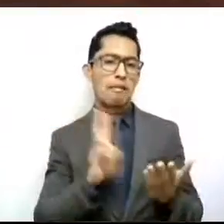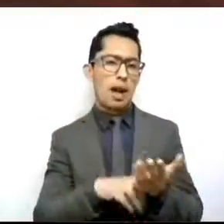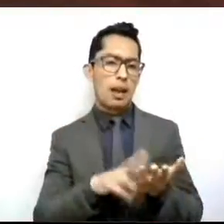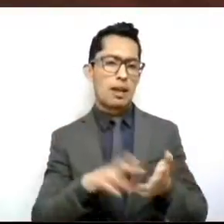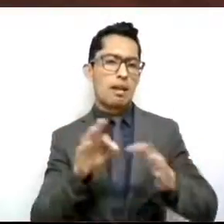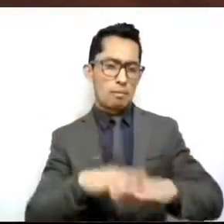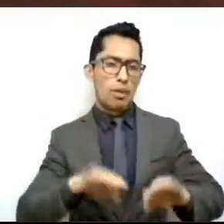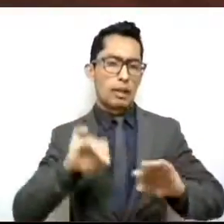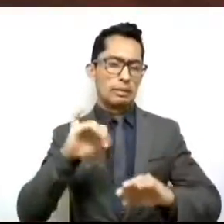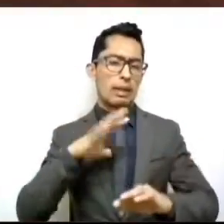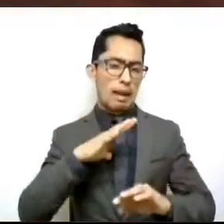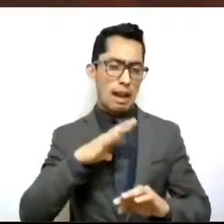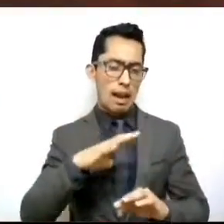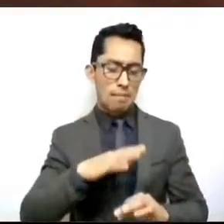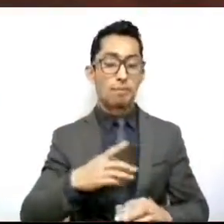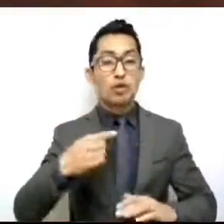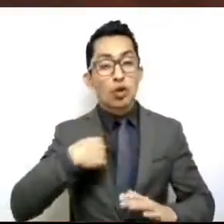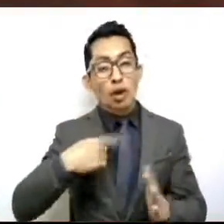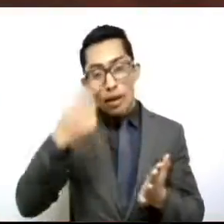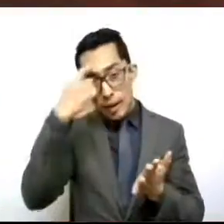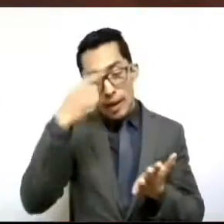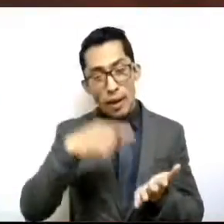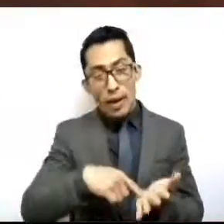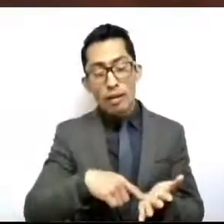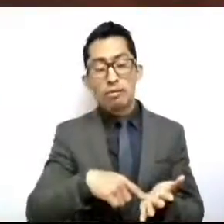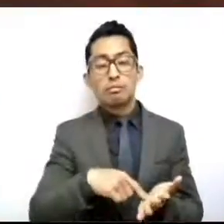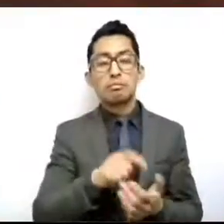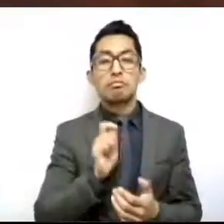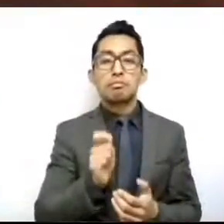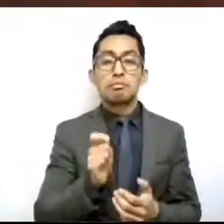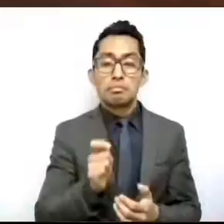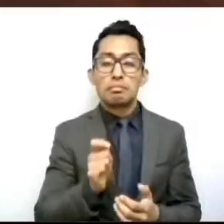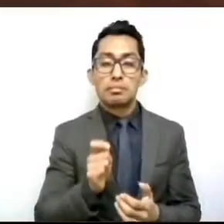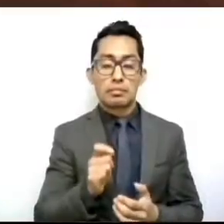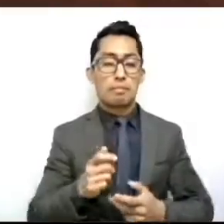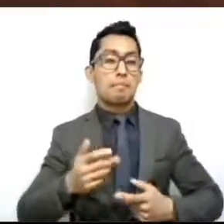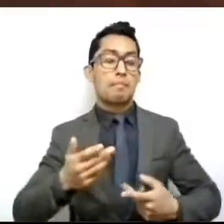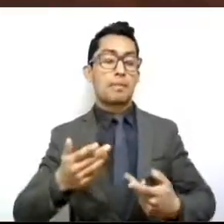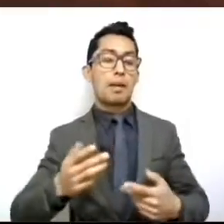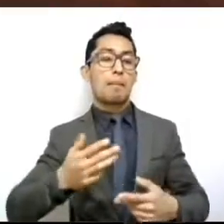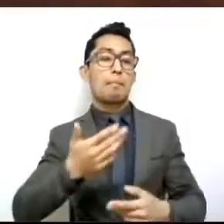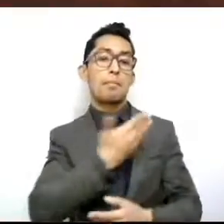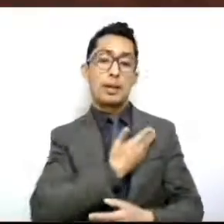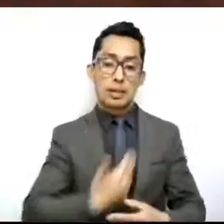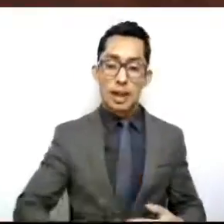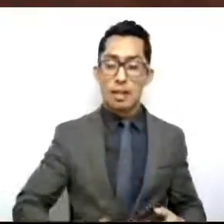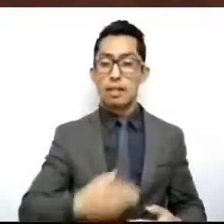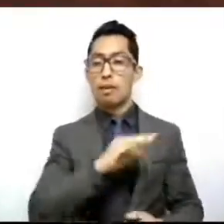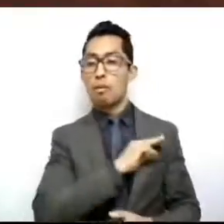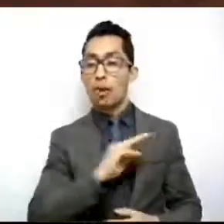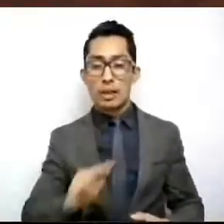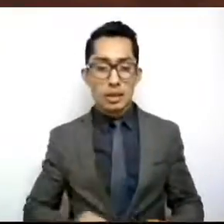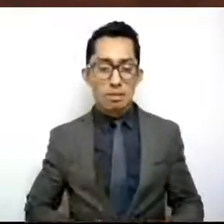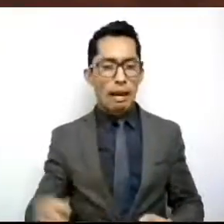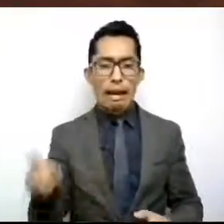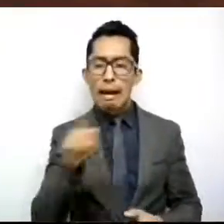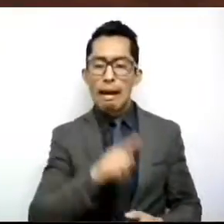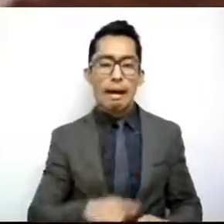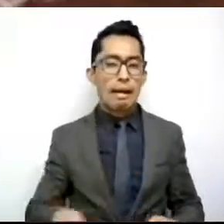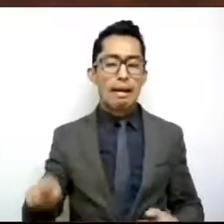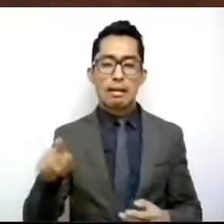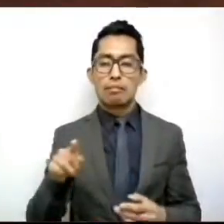creo que a ningún alcalde, a ningún ayuntamiento que no